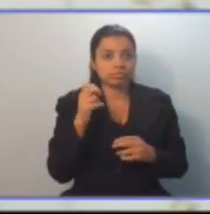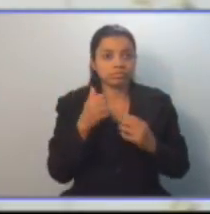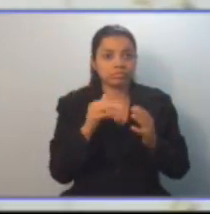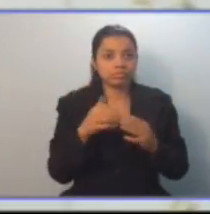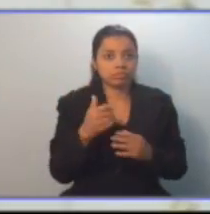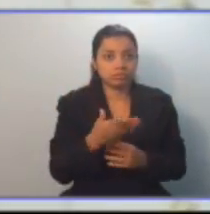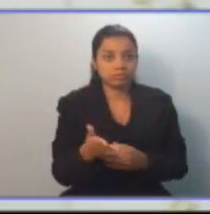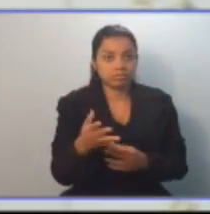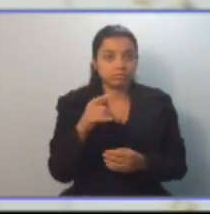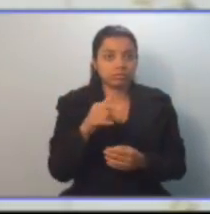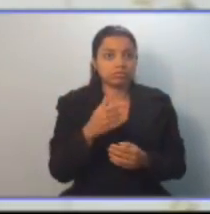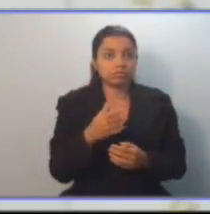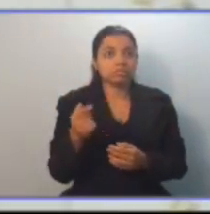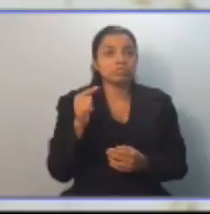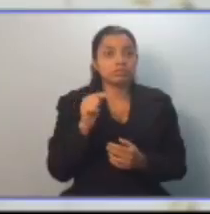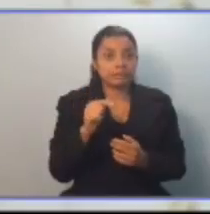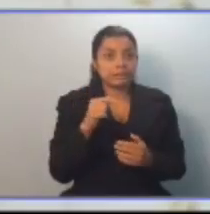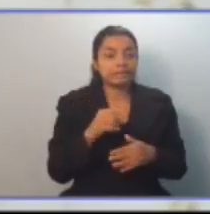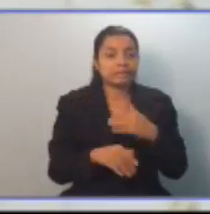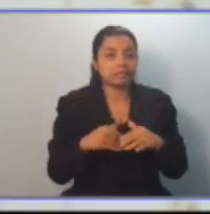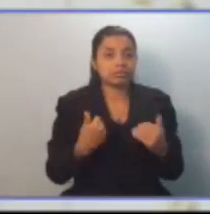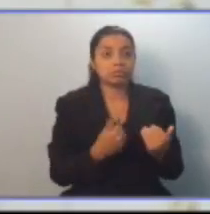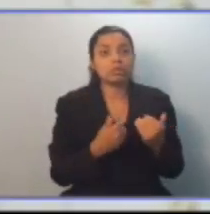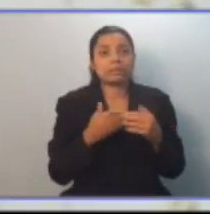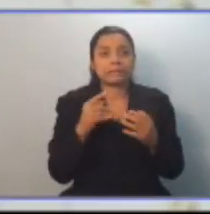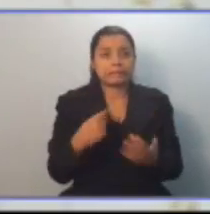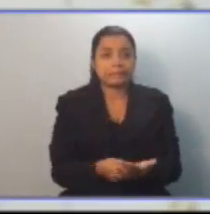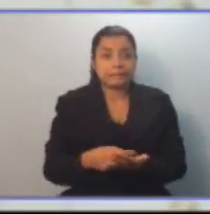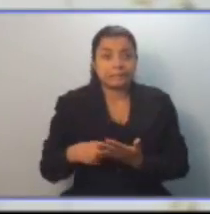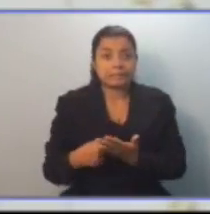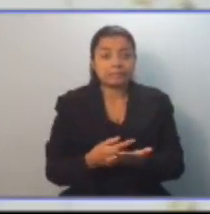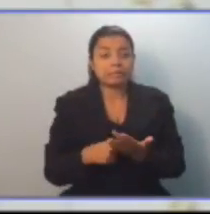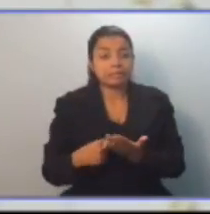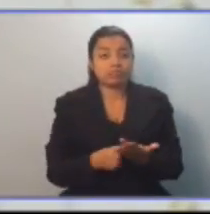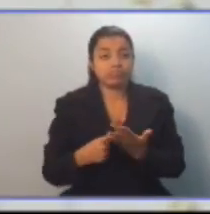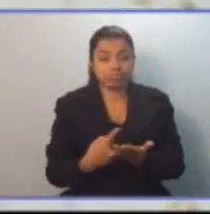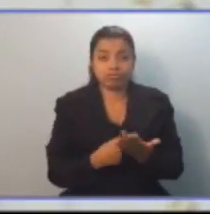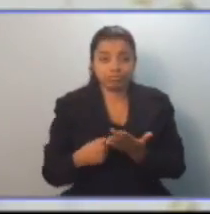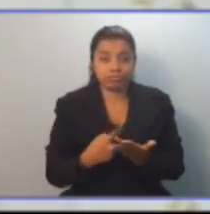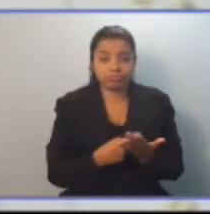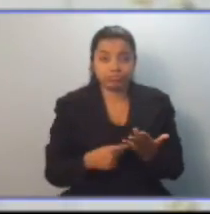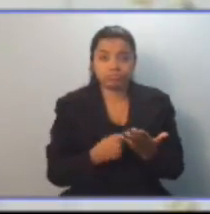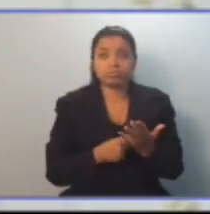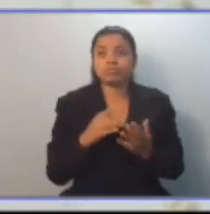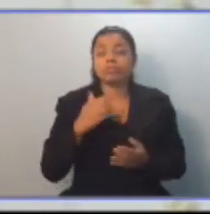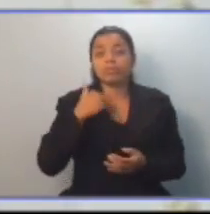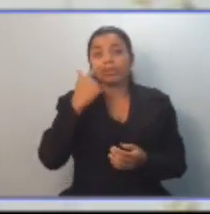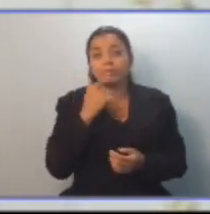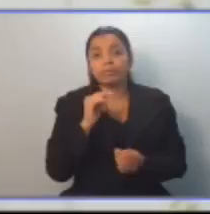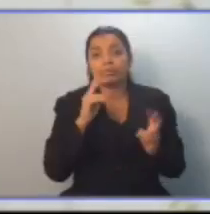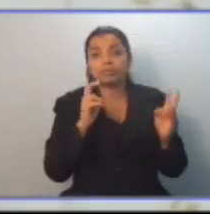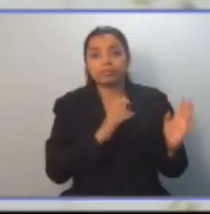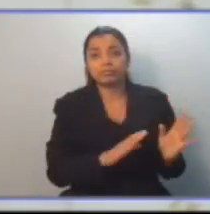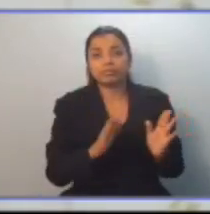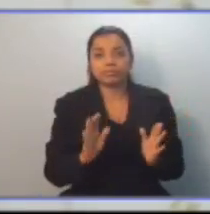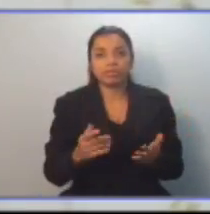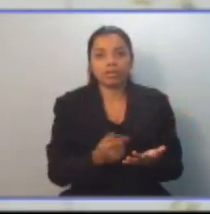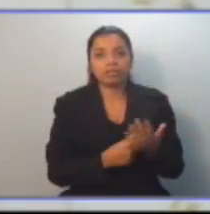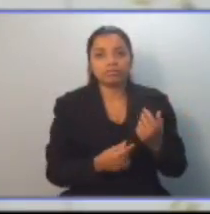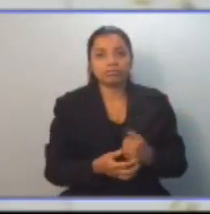demasiadas lagunas, que es lo que también ha generado bastante debate y bastante controversia, ¿no? En el tema, por ejemplo, de adopción de medidas cautelares, en el